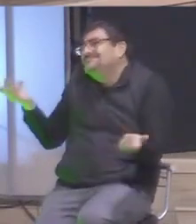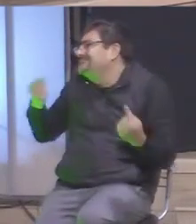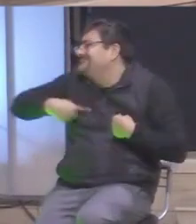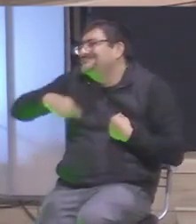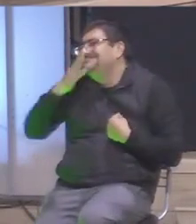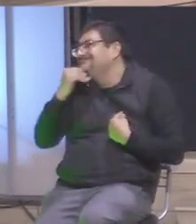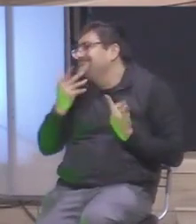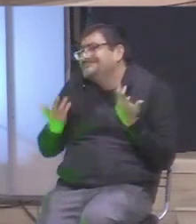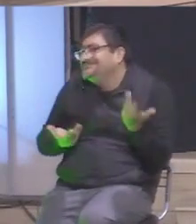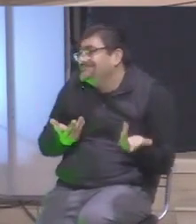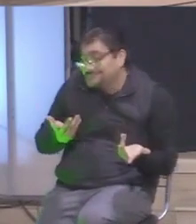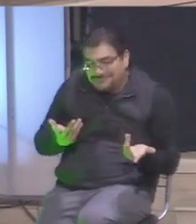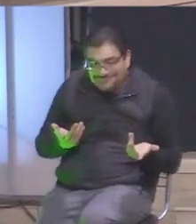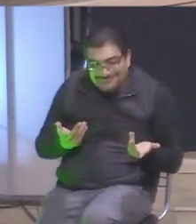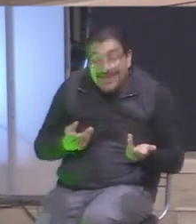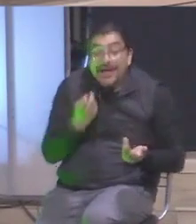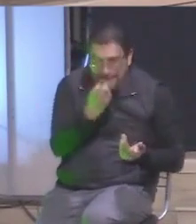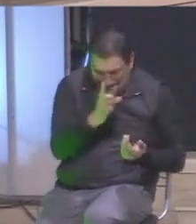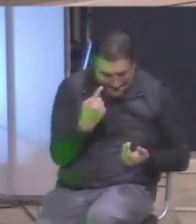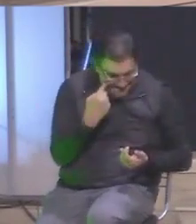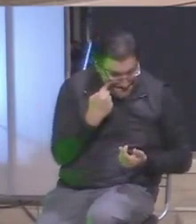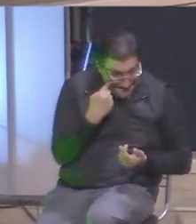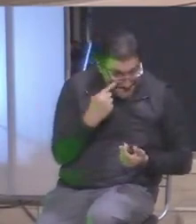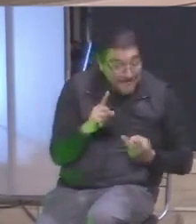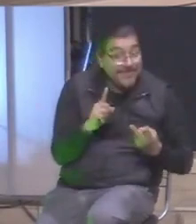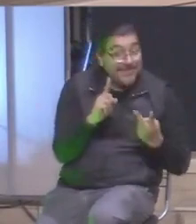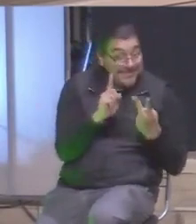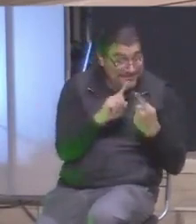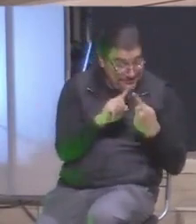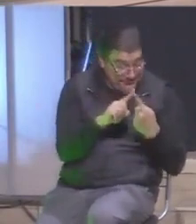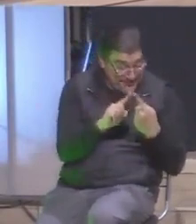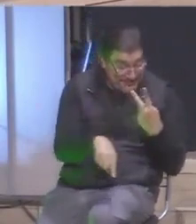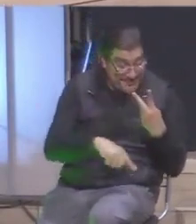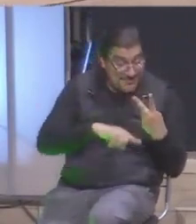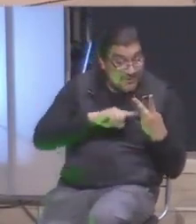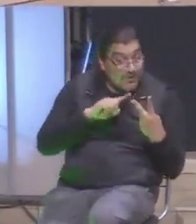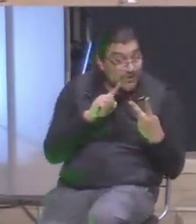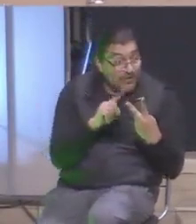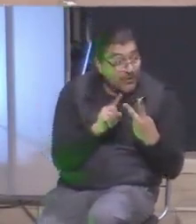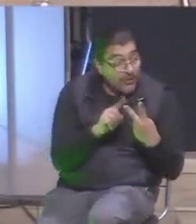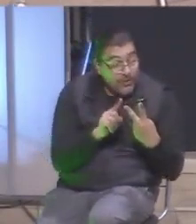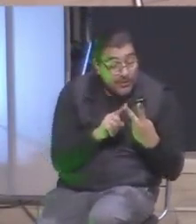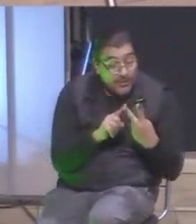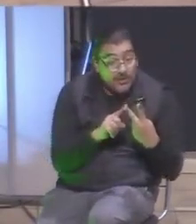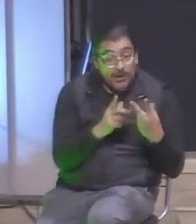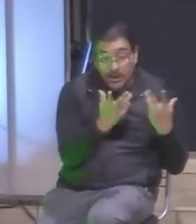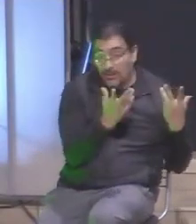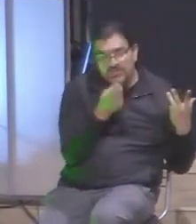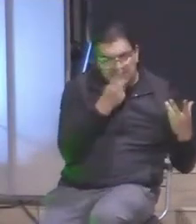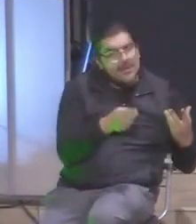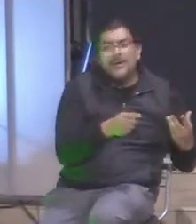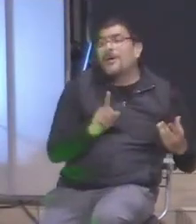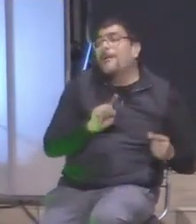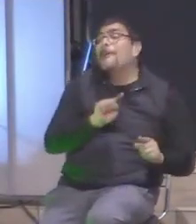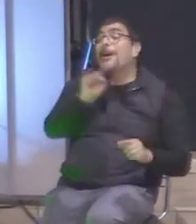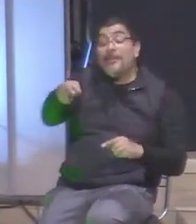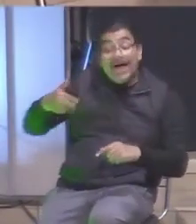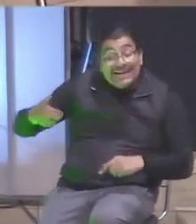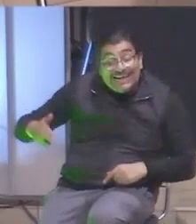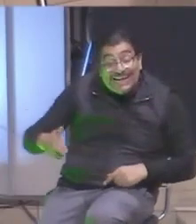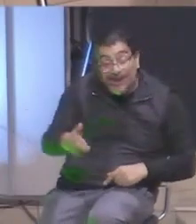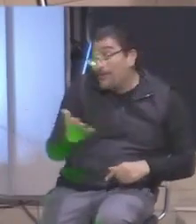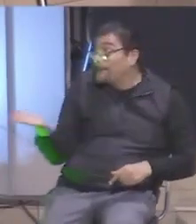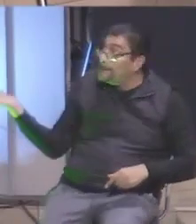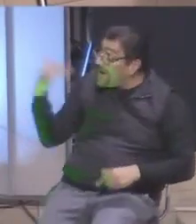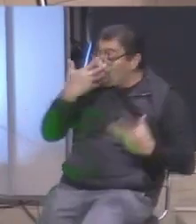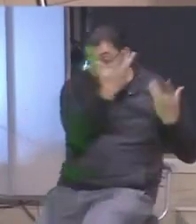incómodo mi ver verulo dos vamos ahora al Jordán diga conmigo vamos ahora vamos